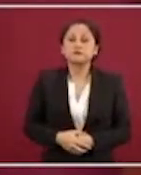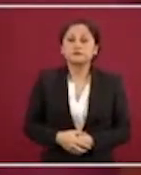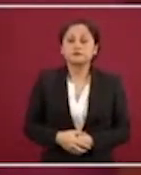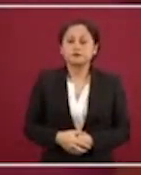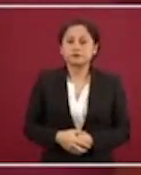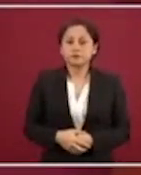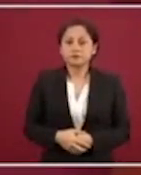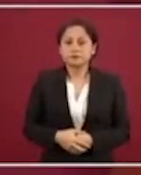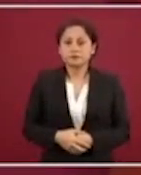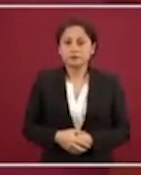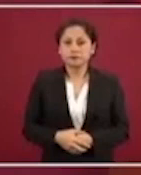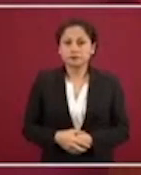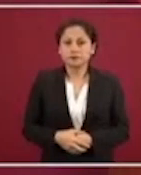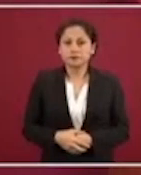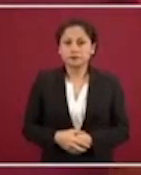es